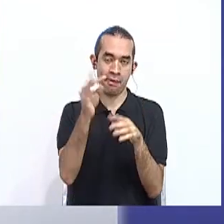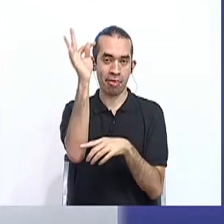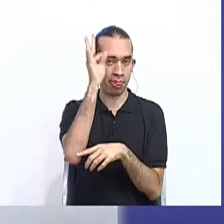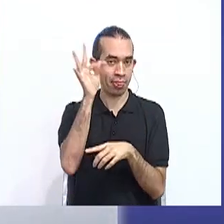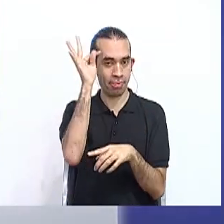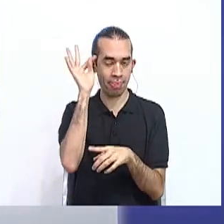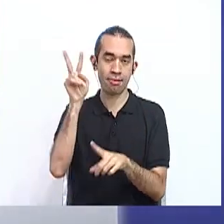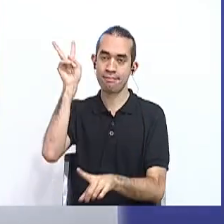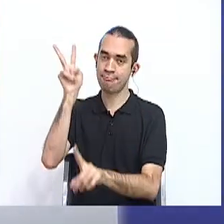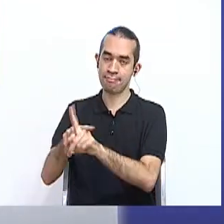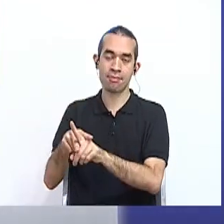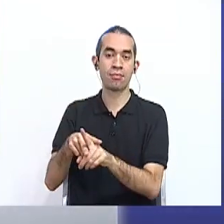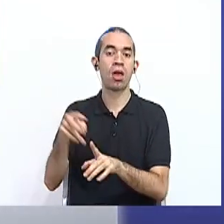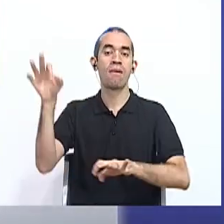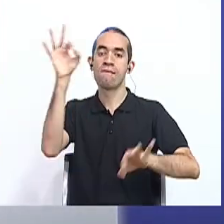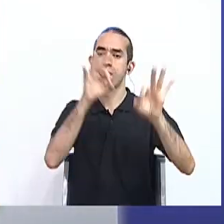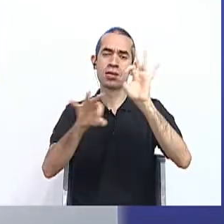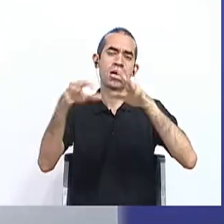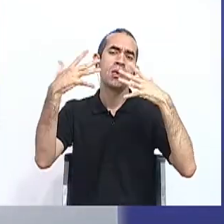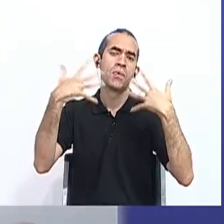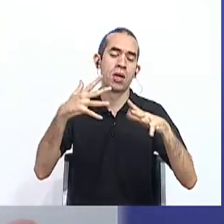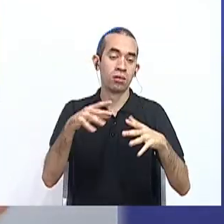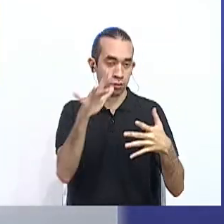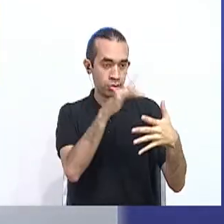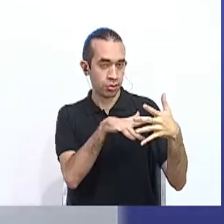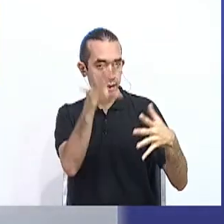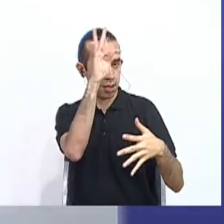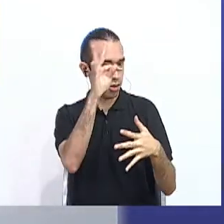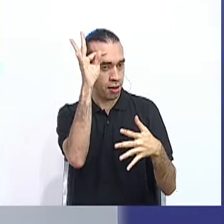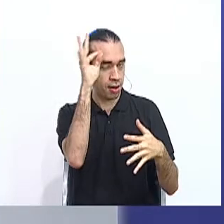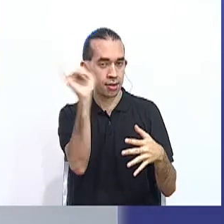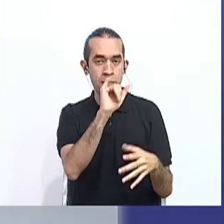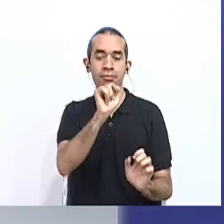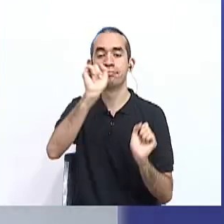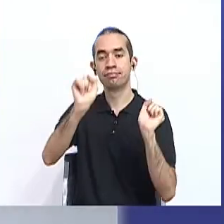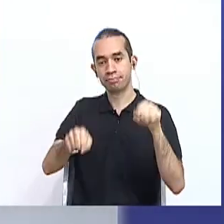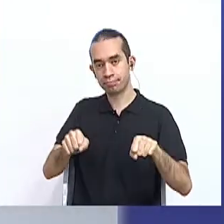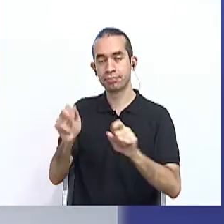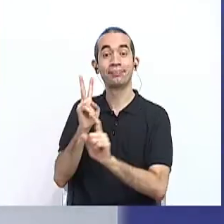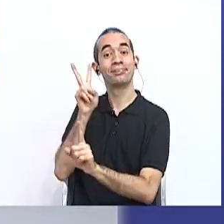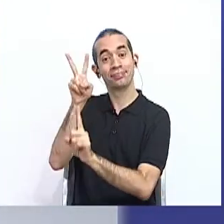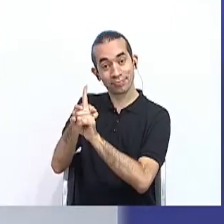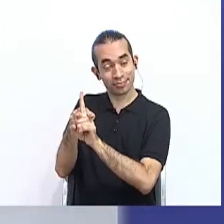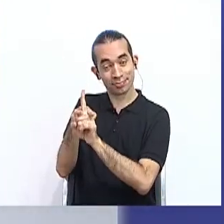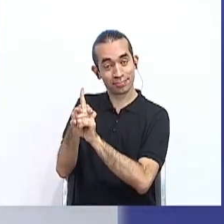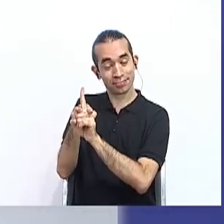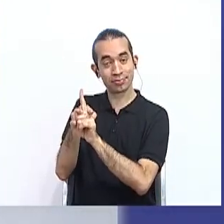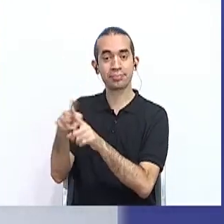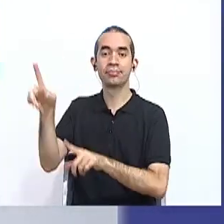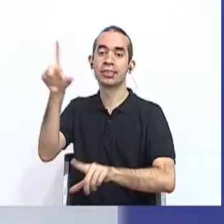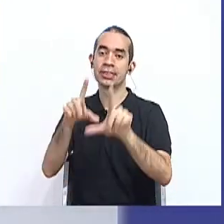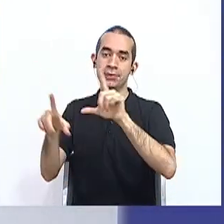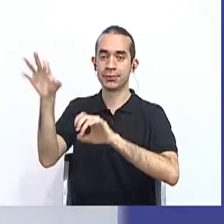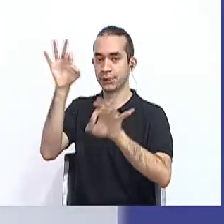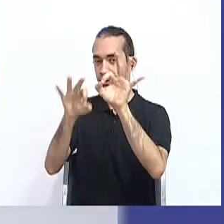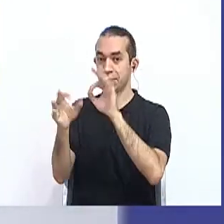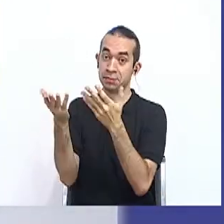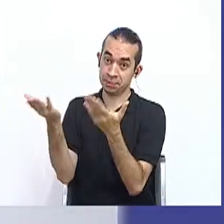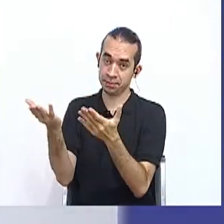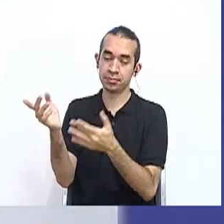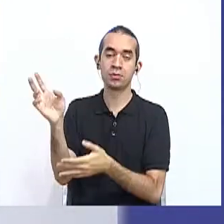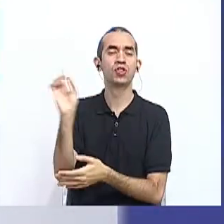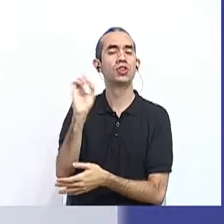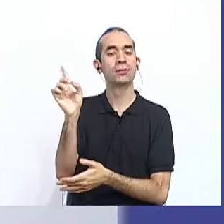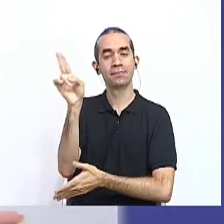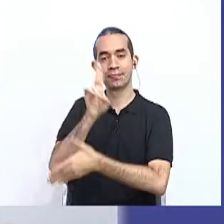fascinante de la física, poder estudiar la teoría, pero también llevarlo a la práctica. En ese caso, en el laboratorio de física de la